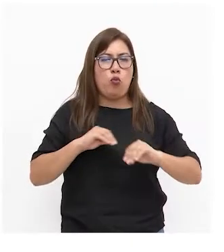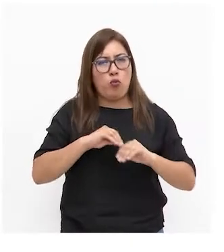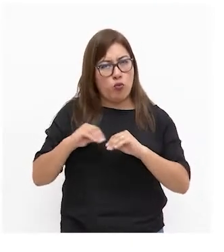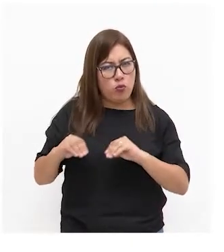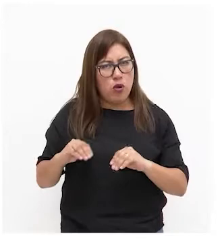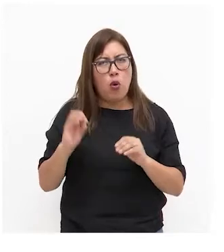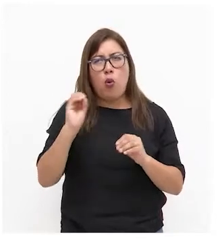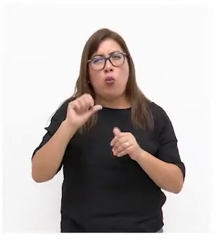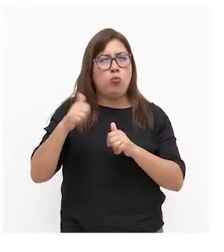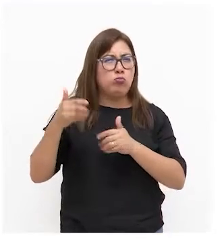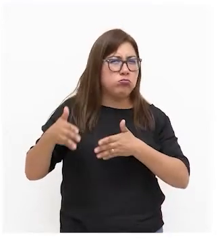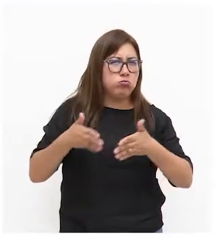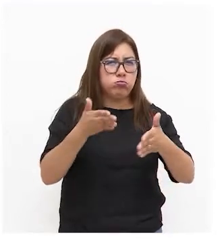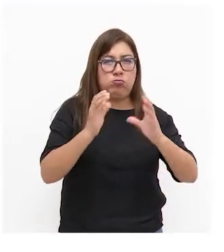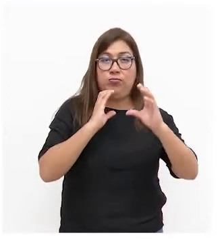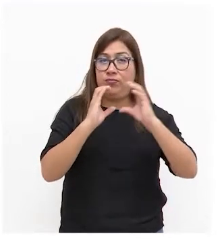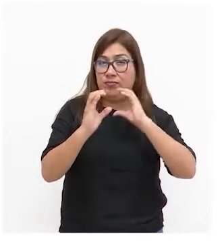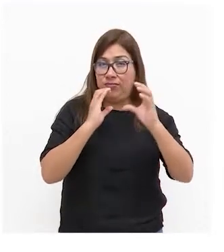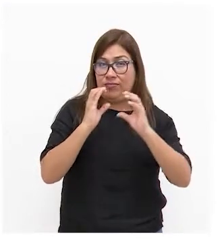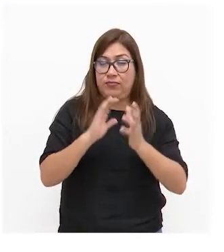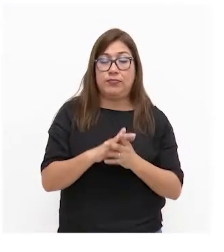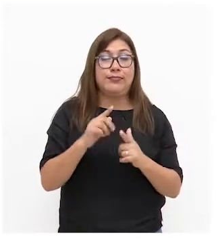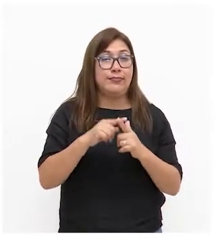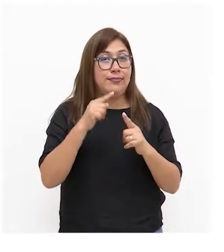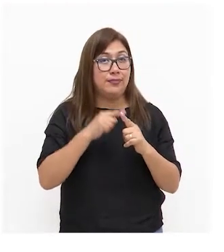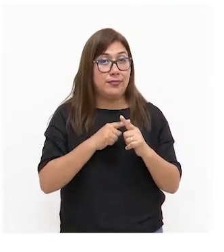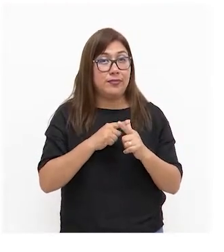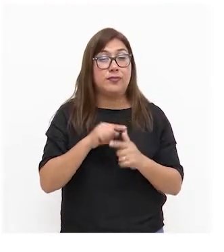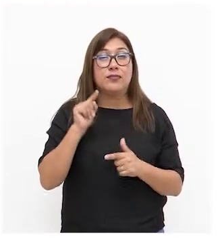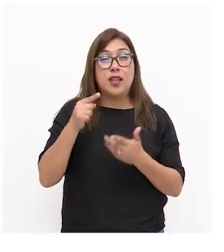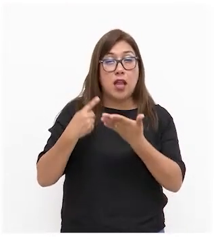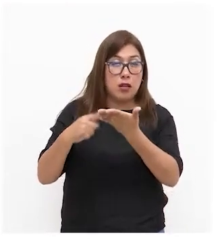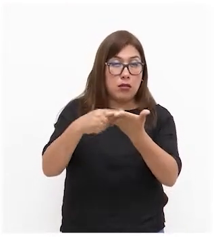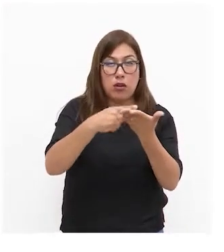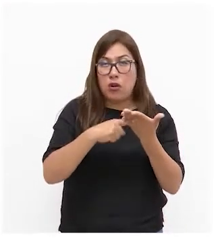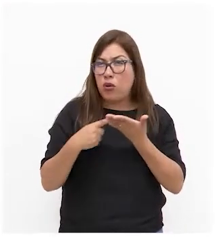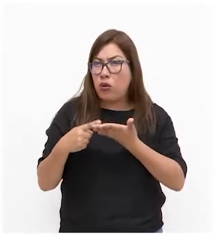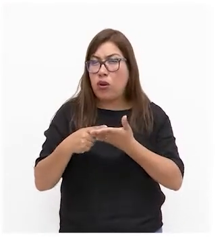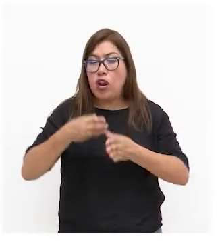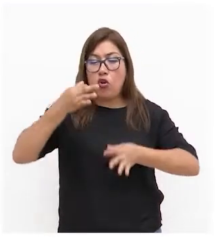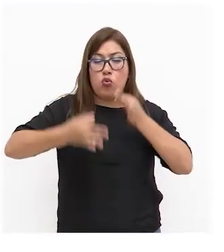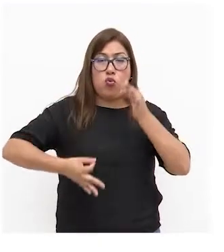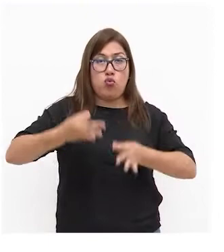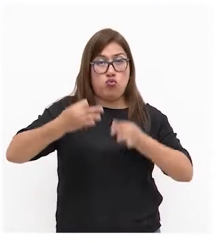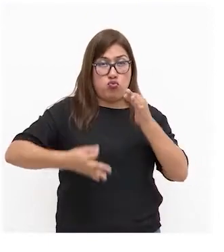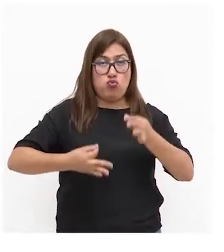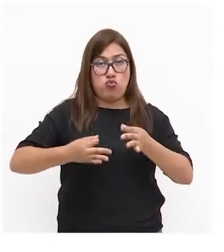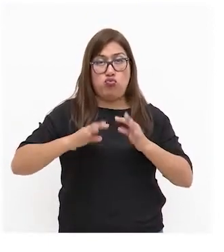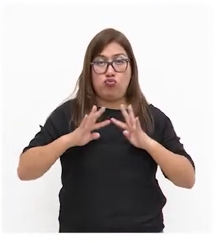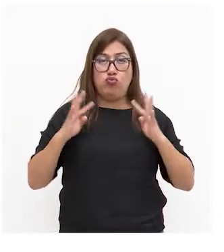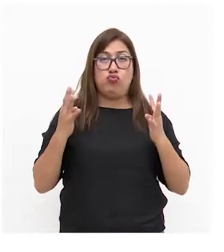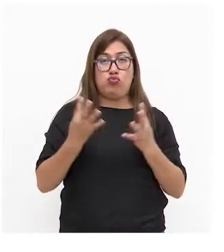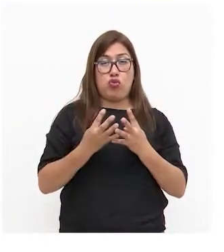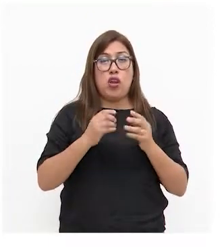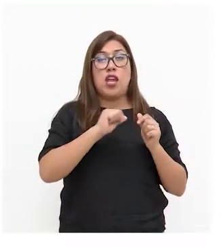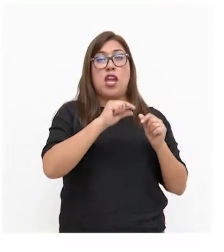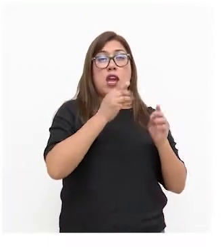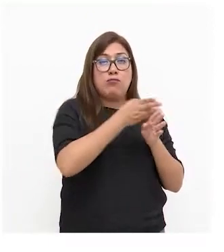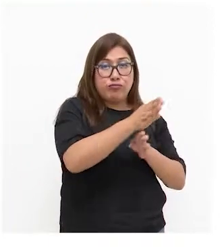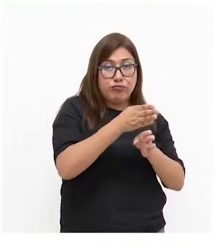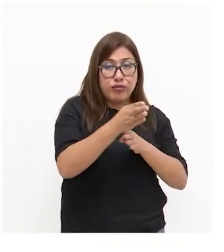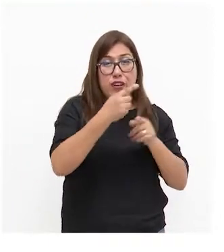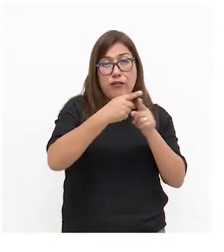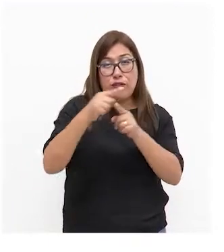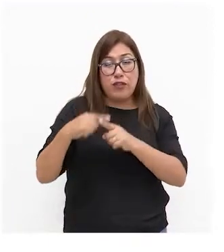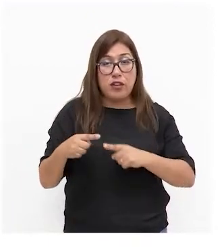u otras formas de comunicación. Entonces, la coordinación entre el juzgado y el apoyo del equipo